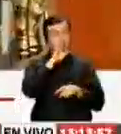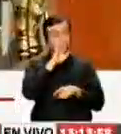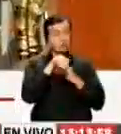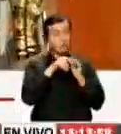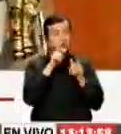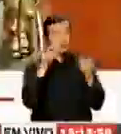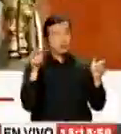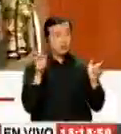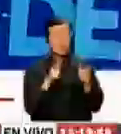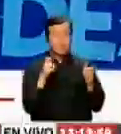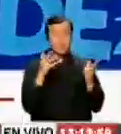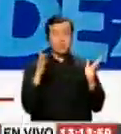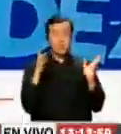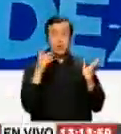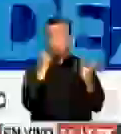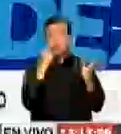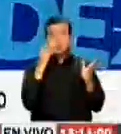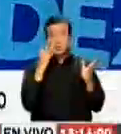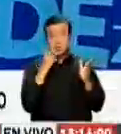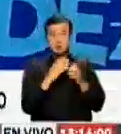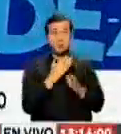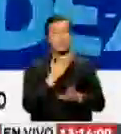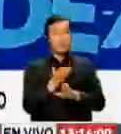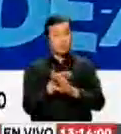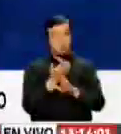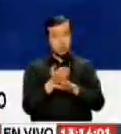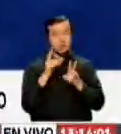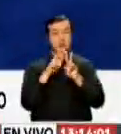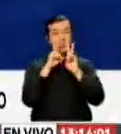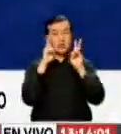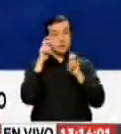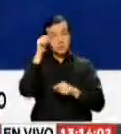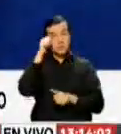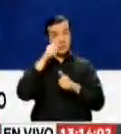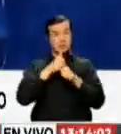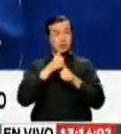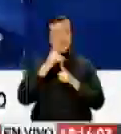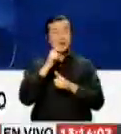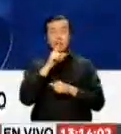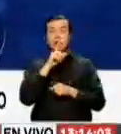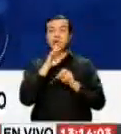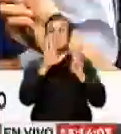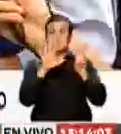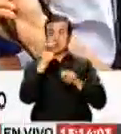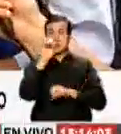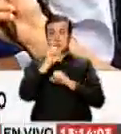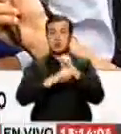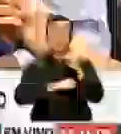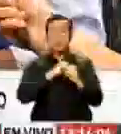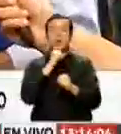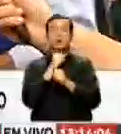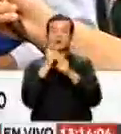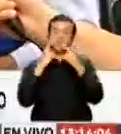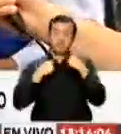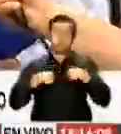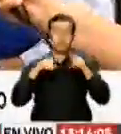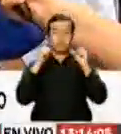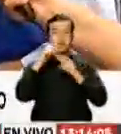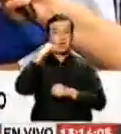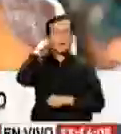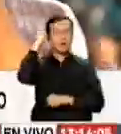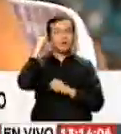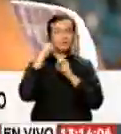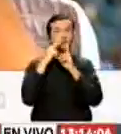las personas de epilepsia, no hay medicina. Son planteamientos que se dan en el marco de la conmemoración del 70º aniversario de la Declaración Universal de los